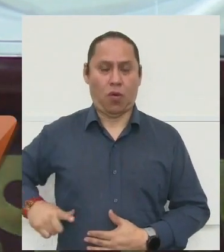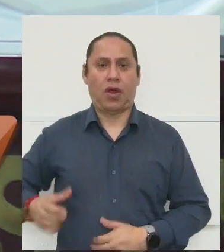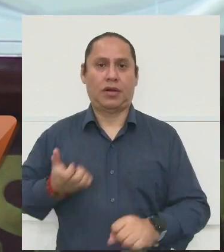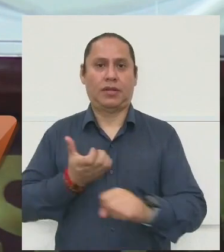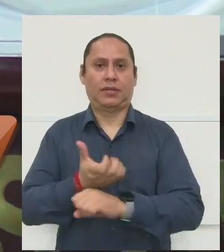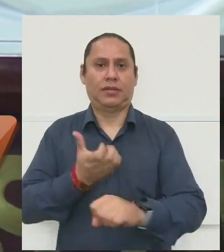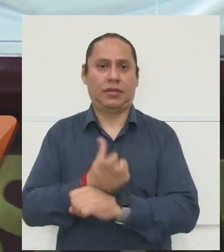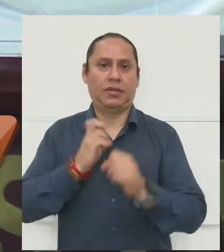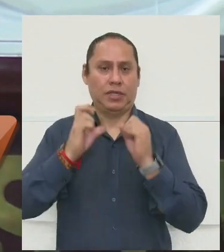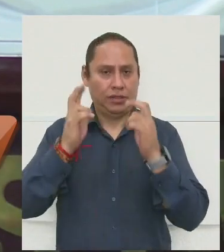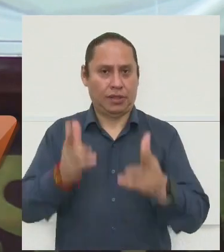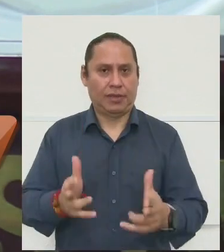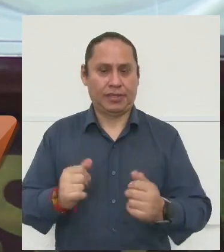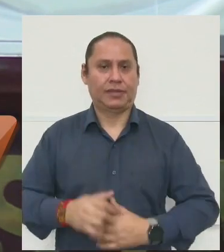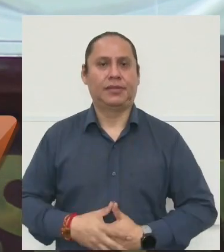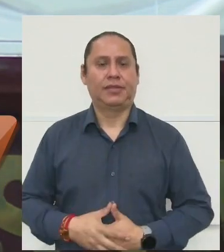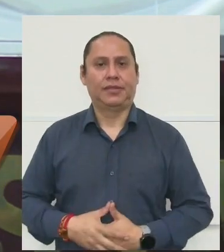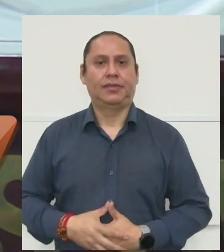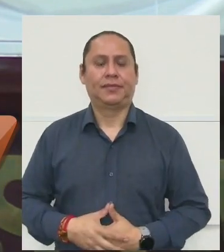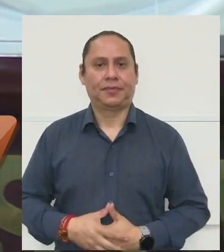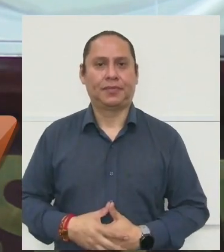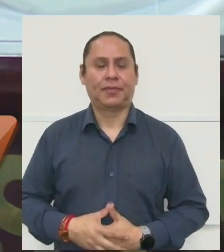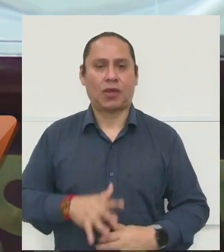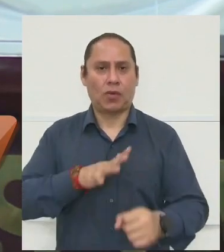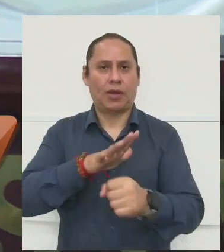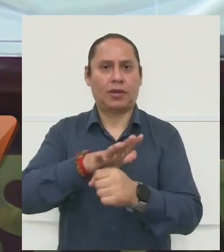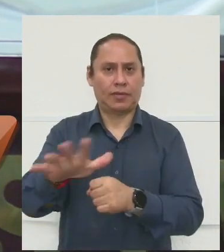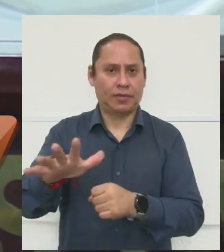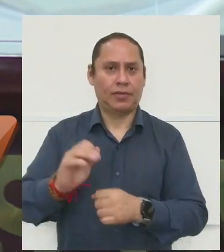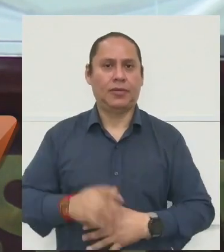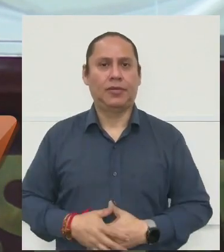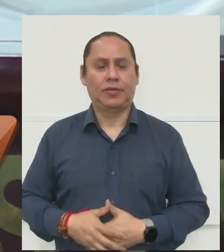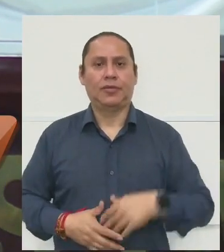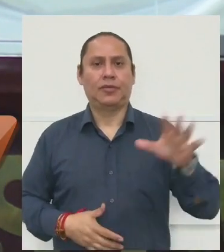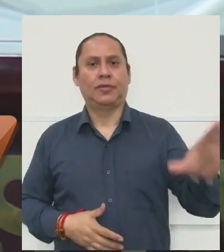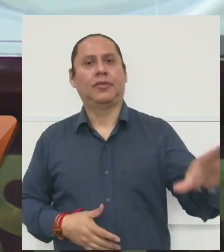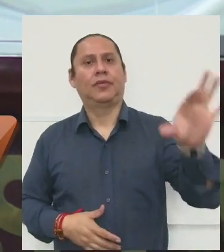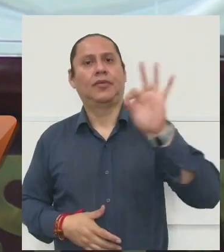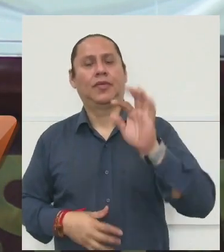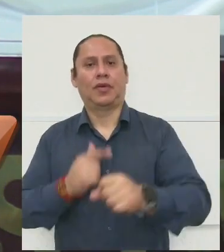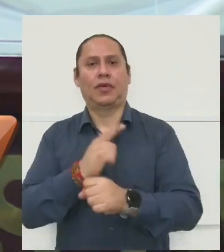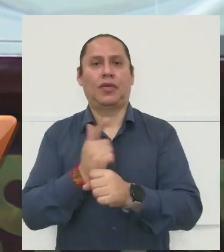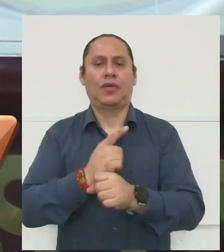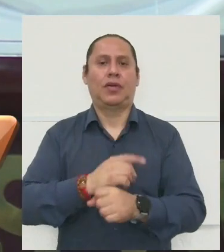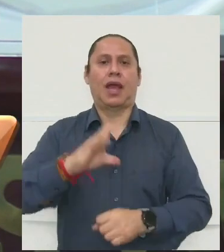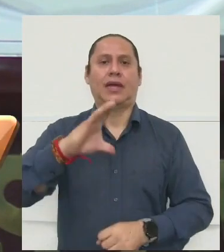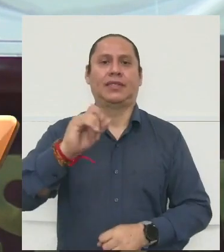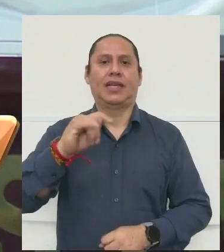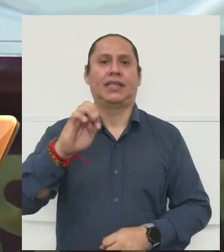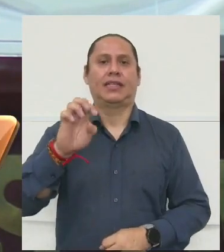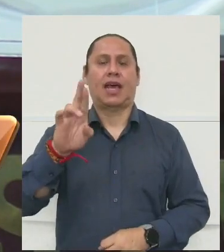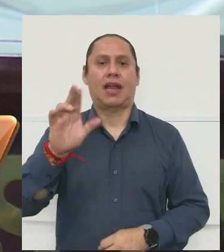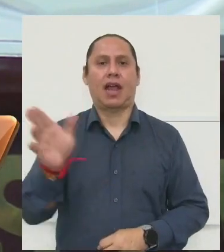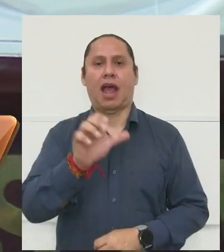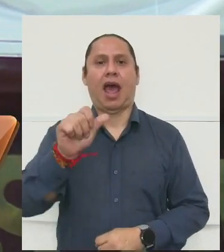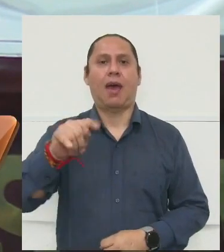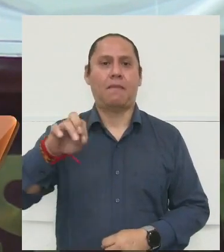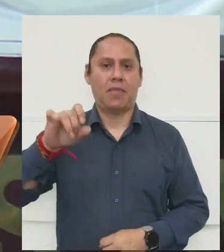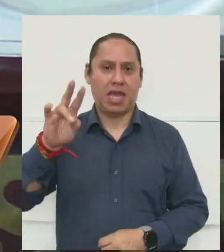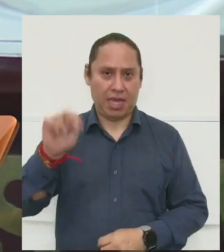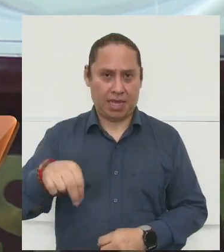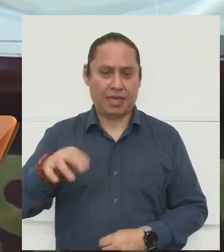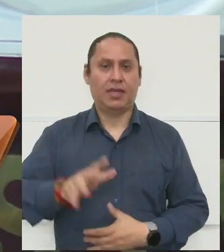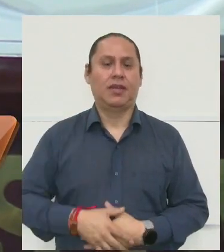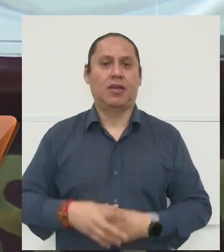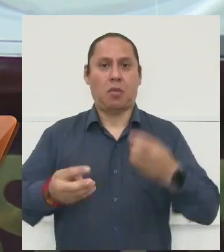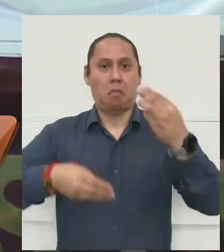constitucional del estado de Chiapas por medio del cual nombró al licenciado César amín Aguilar Tejada como